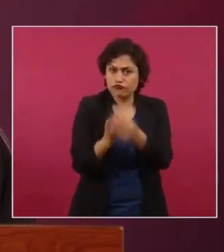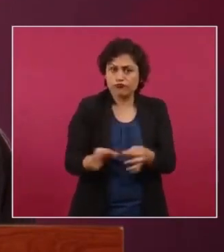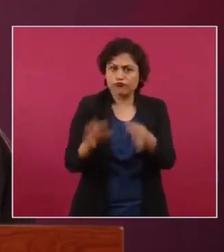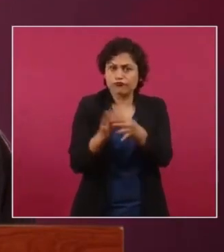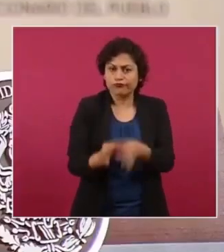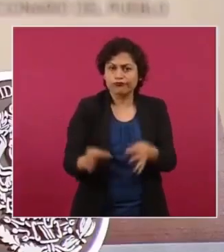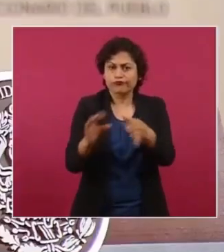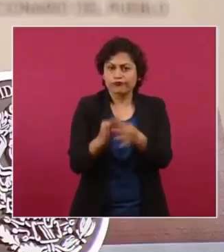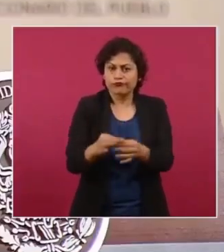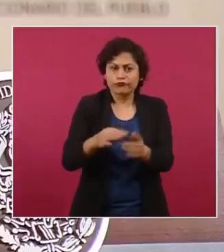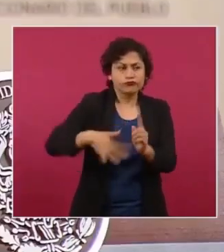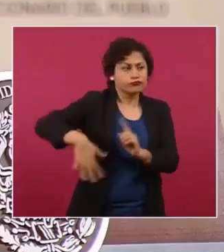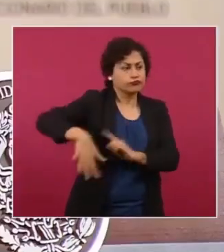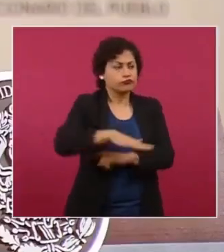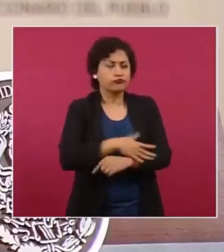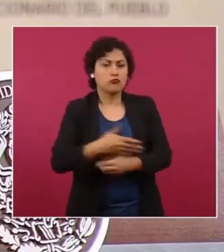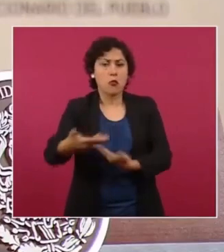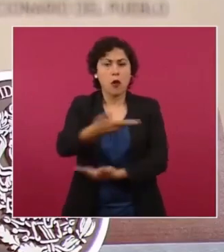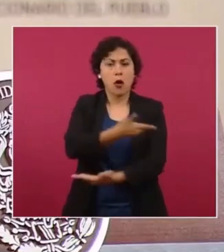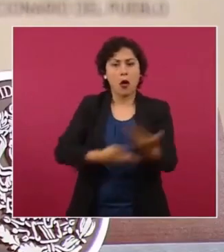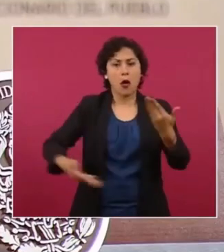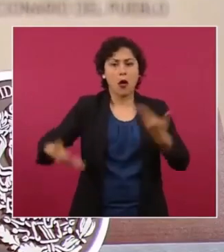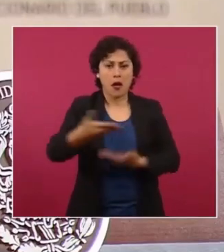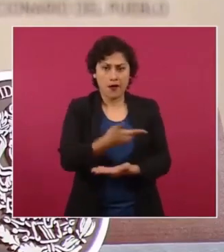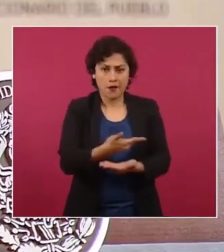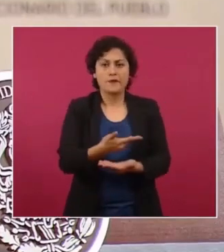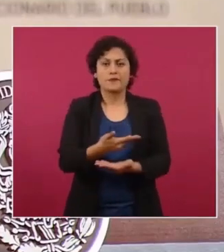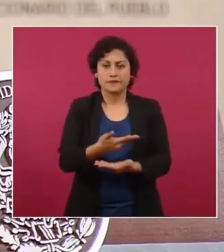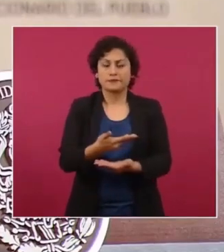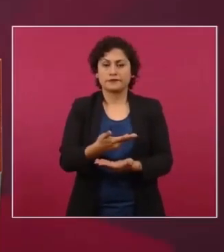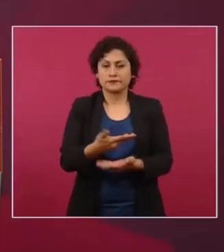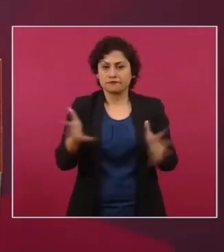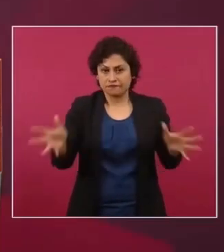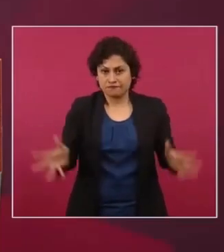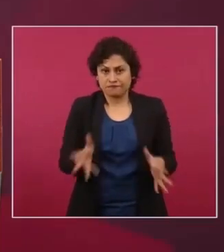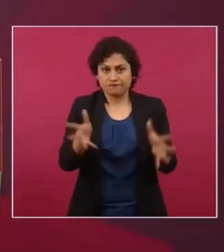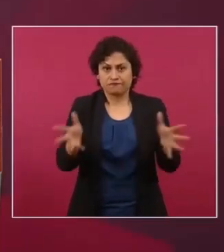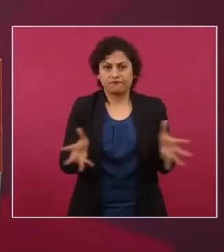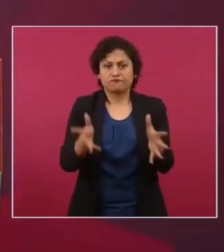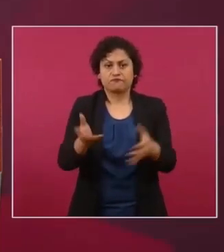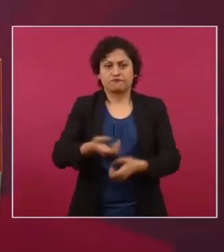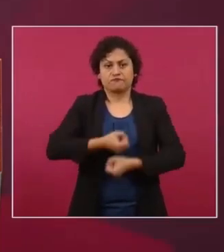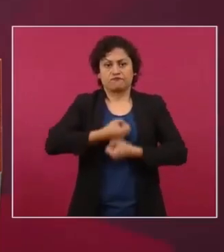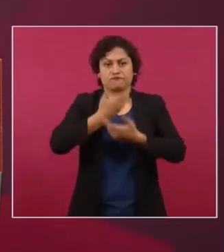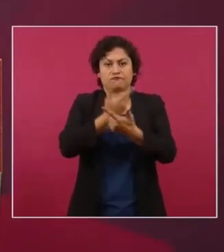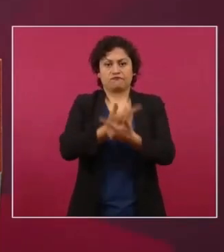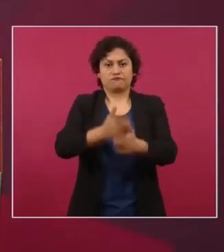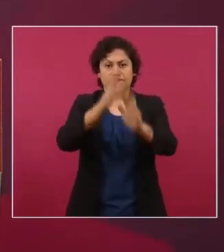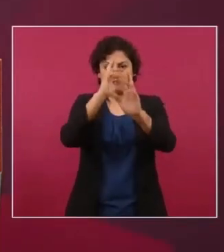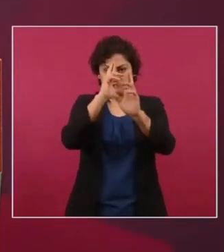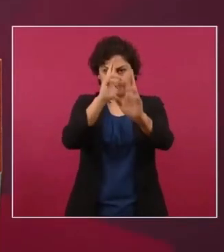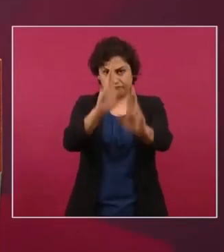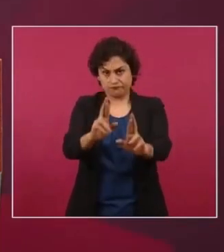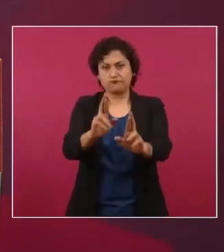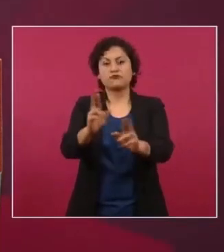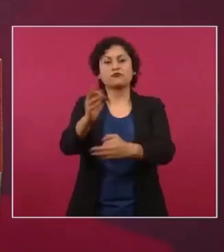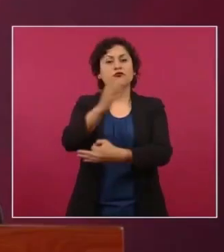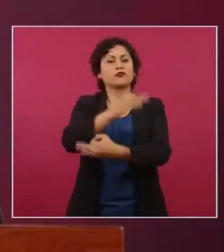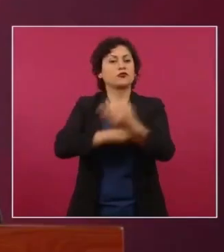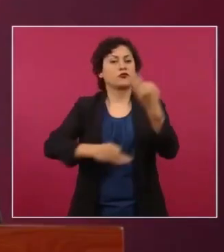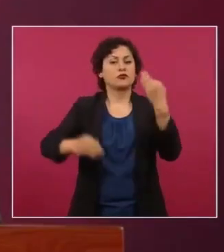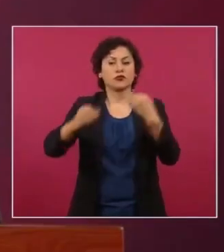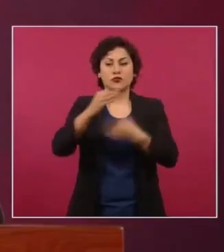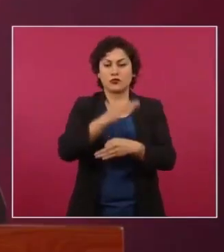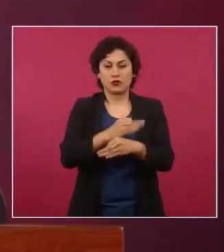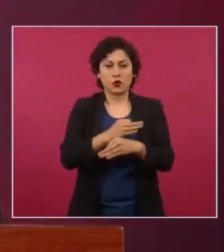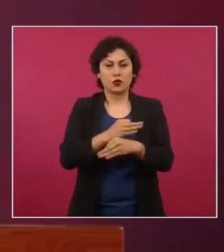espacios colectivos en donde pueda cada quien expresarse de la mejor manera posible. Todos estamos en